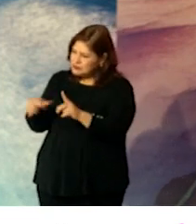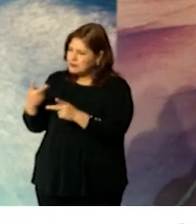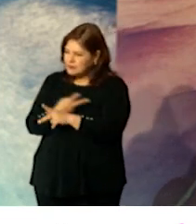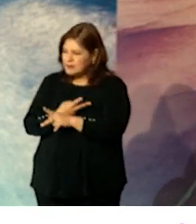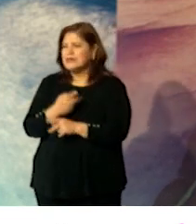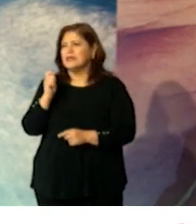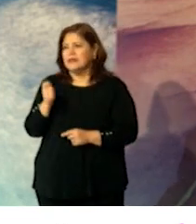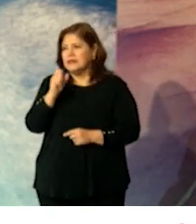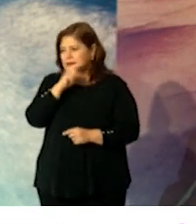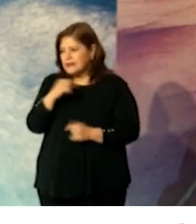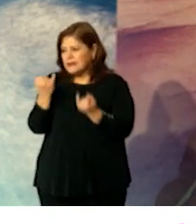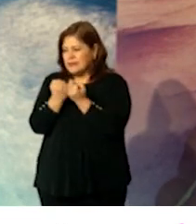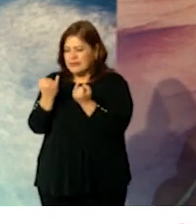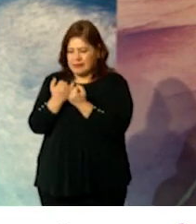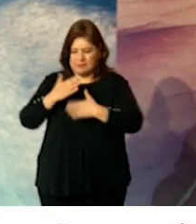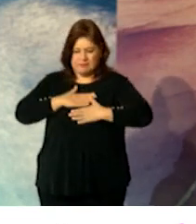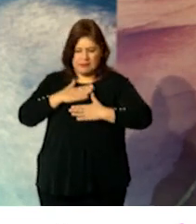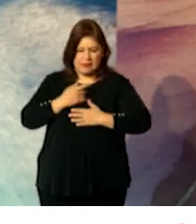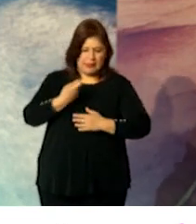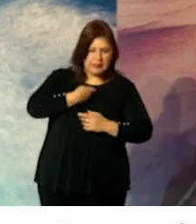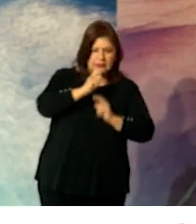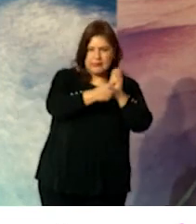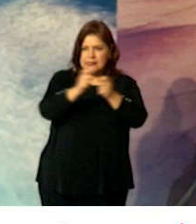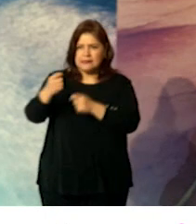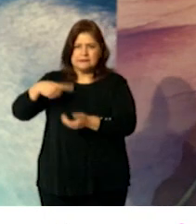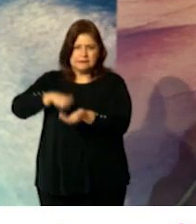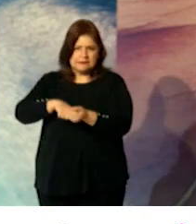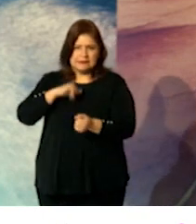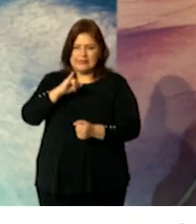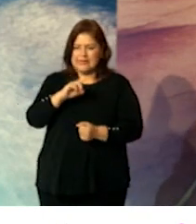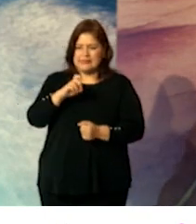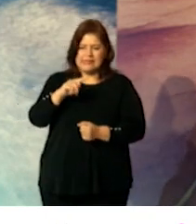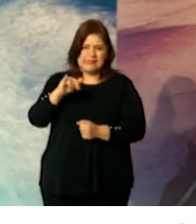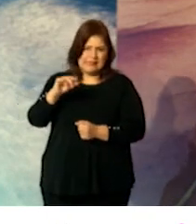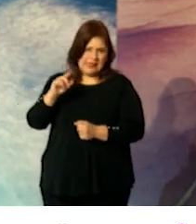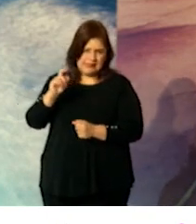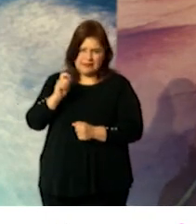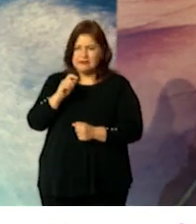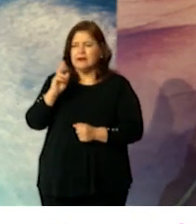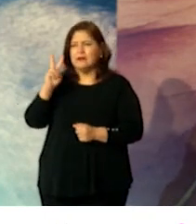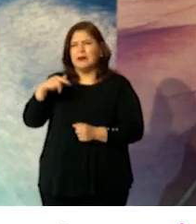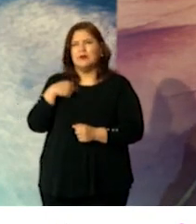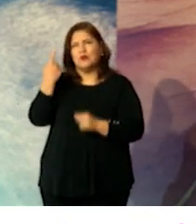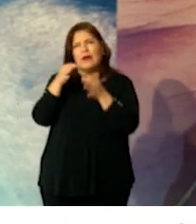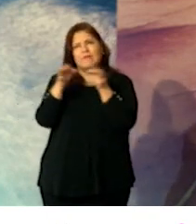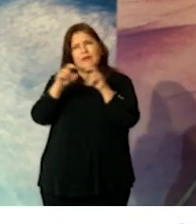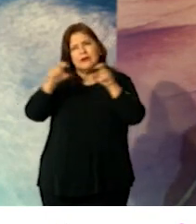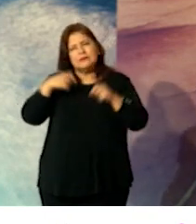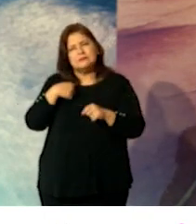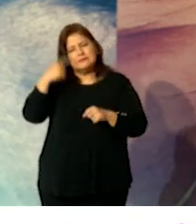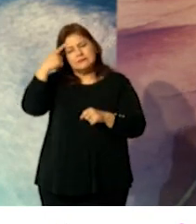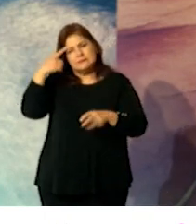que cuestionar incluso nuestras identidades. Hay una frase que a mí me hizo que me cambiara la vida y que